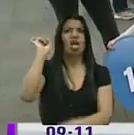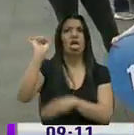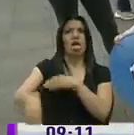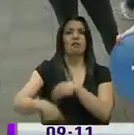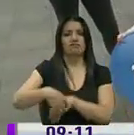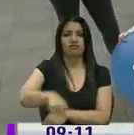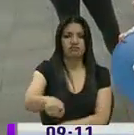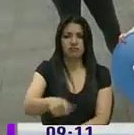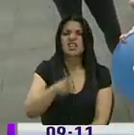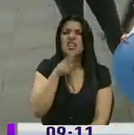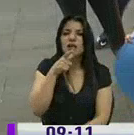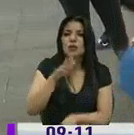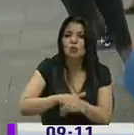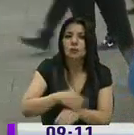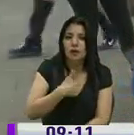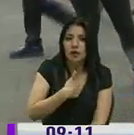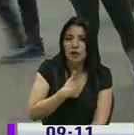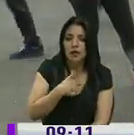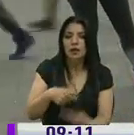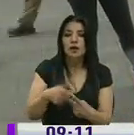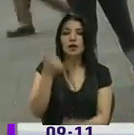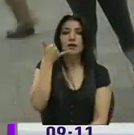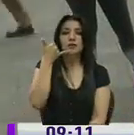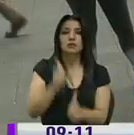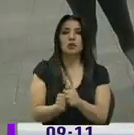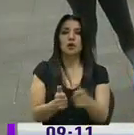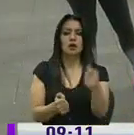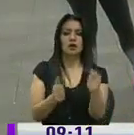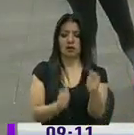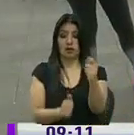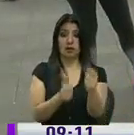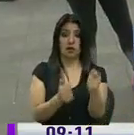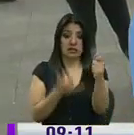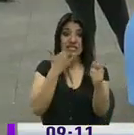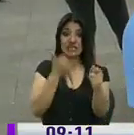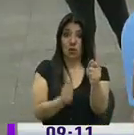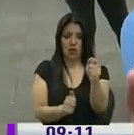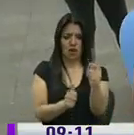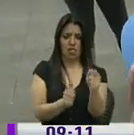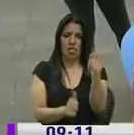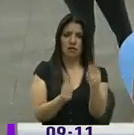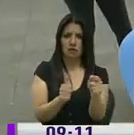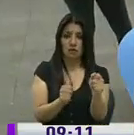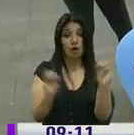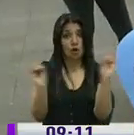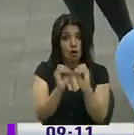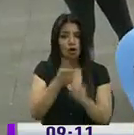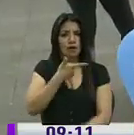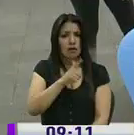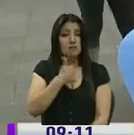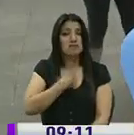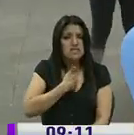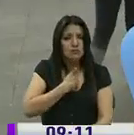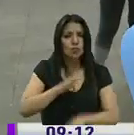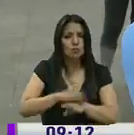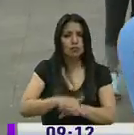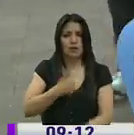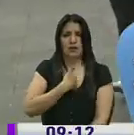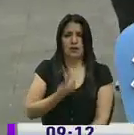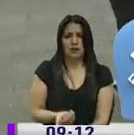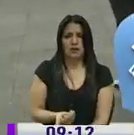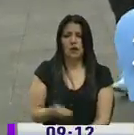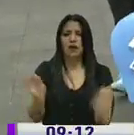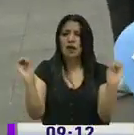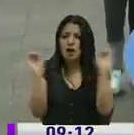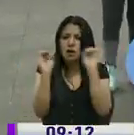depende hablar con el celular cuando manejamos de nosotros depende tomarnos unas copas demás y manejar de los otros depende de